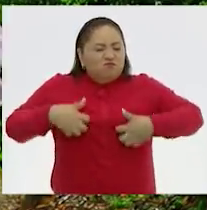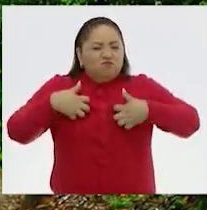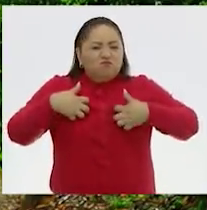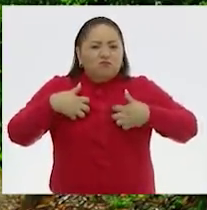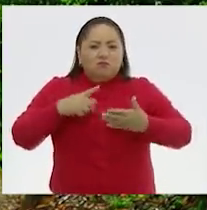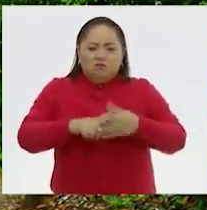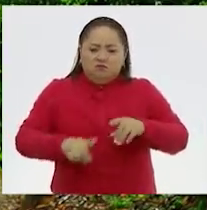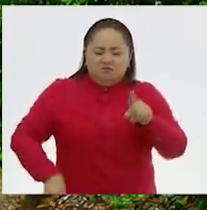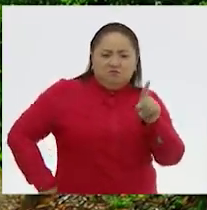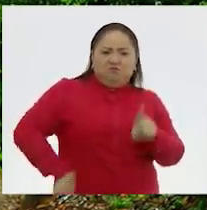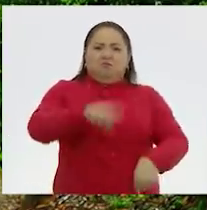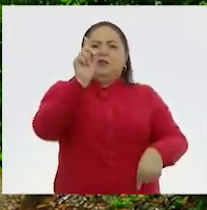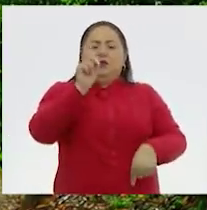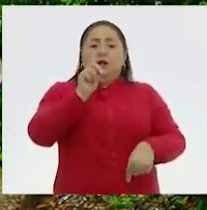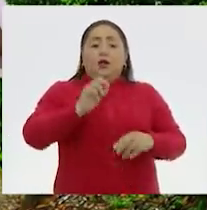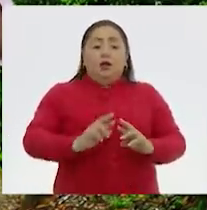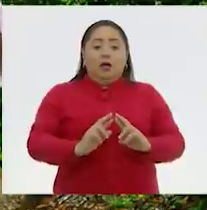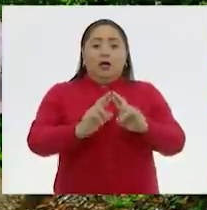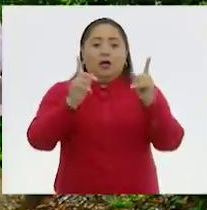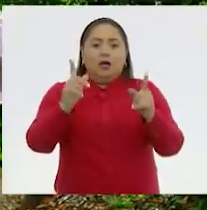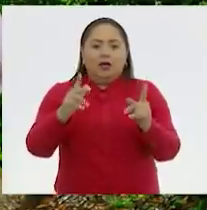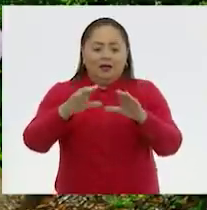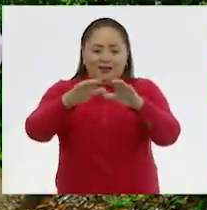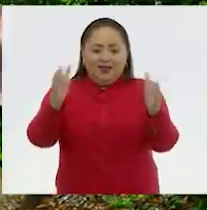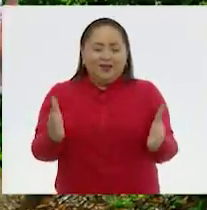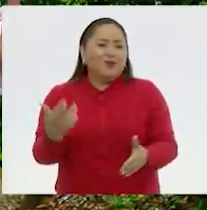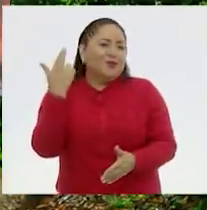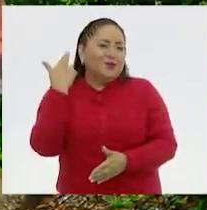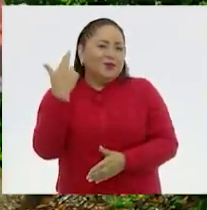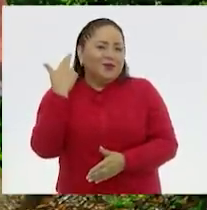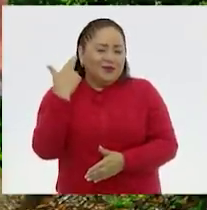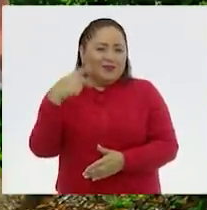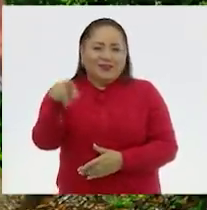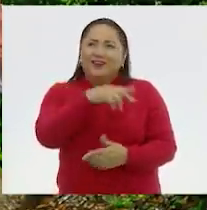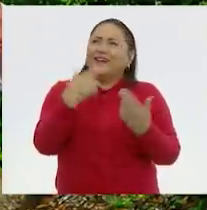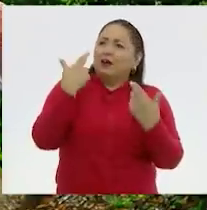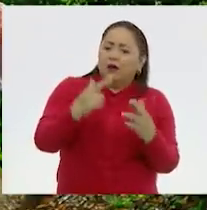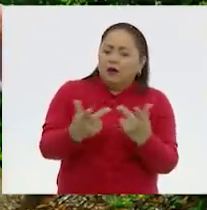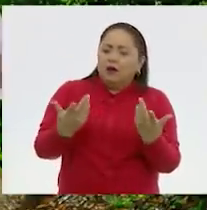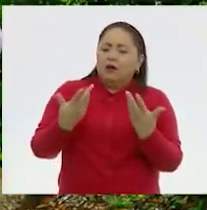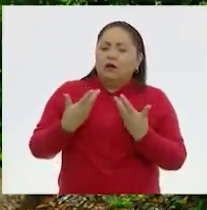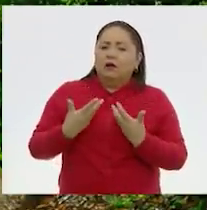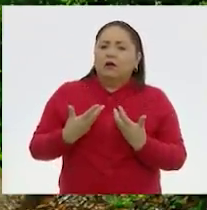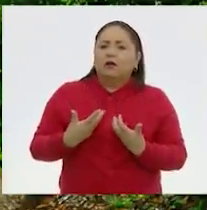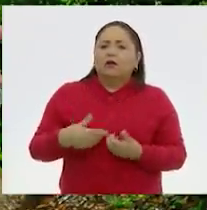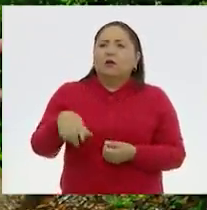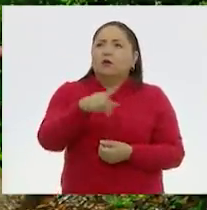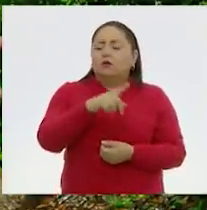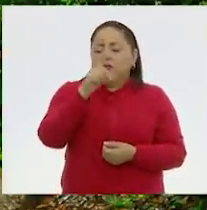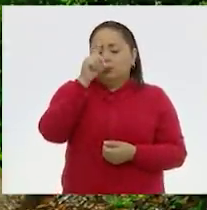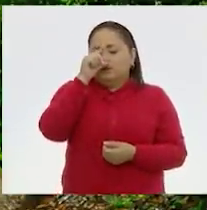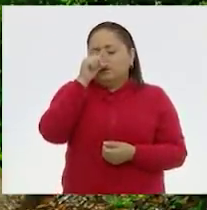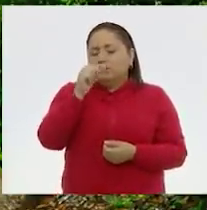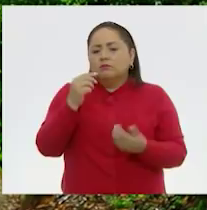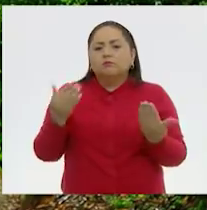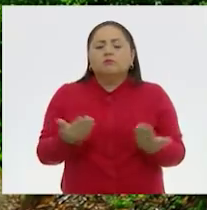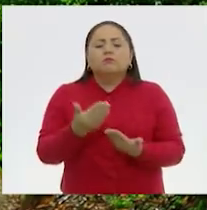dio una patada. Rompió la bocina con la que todos estaban escuchando y ya nadie pudo